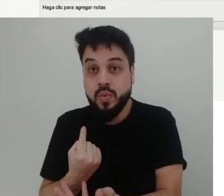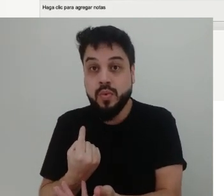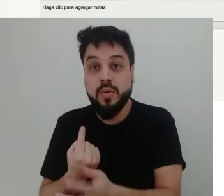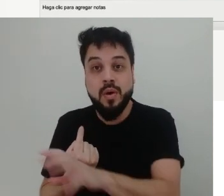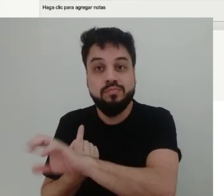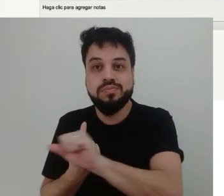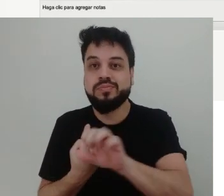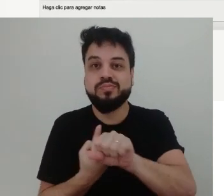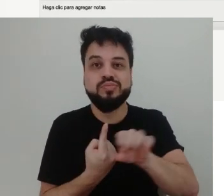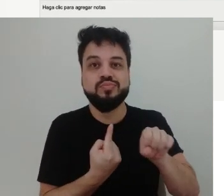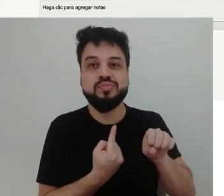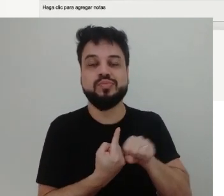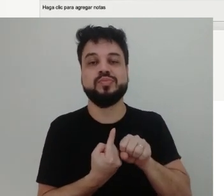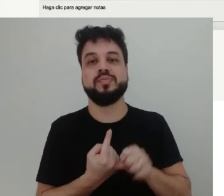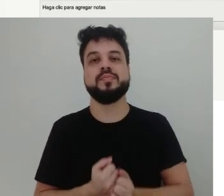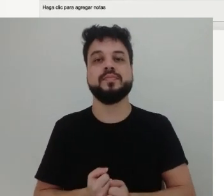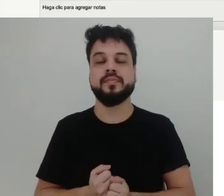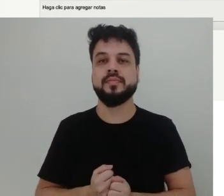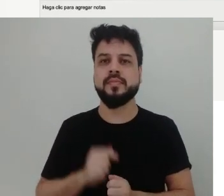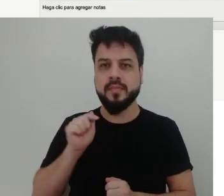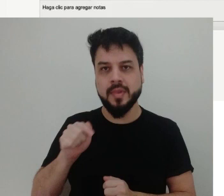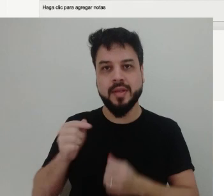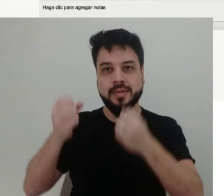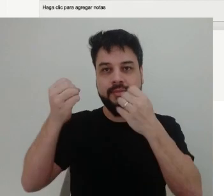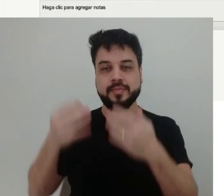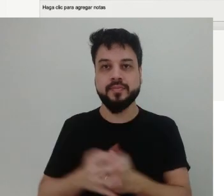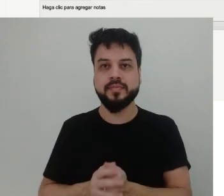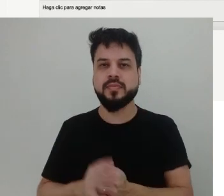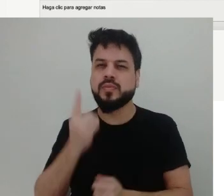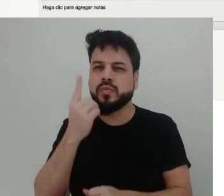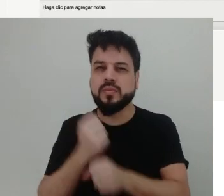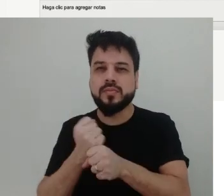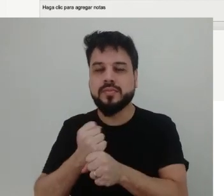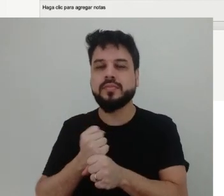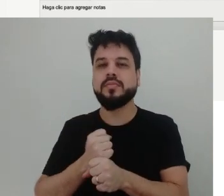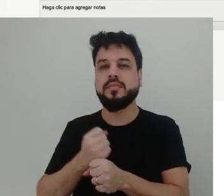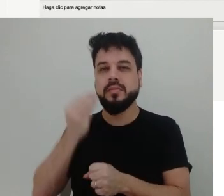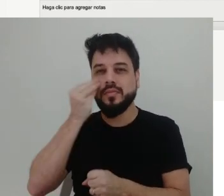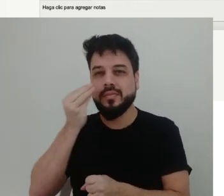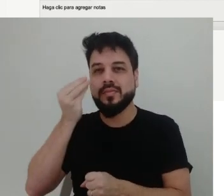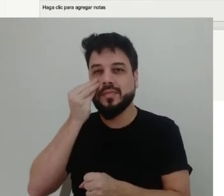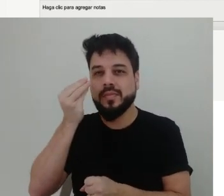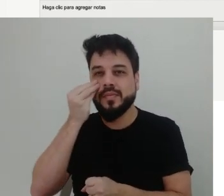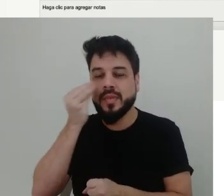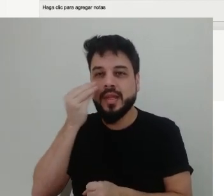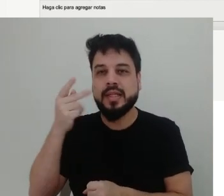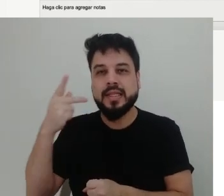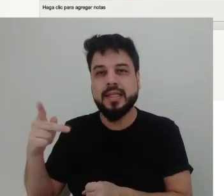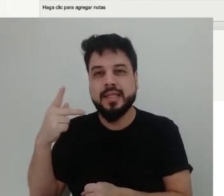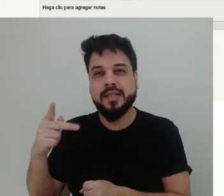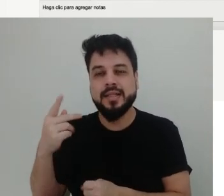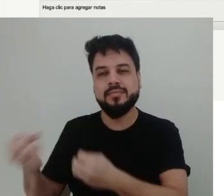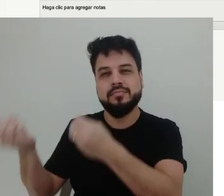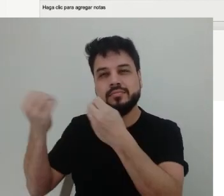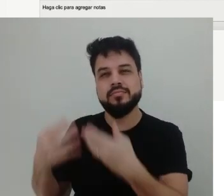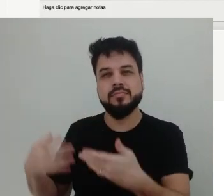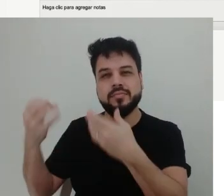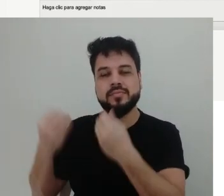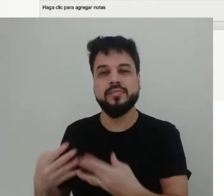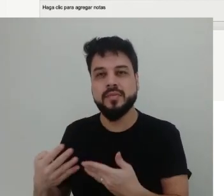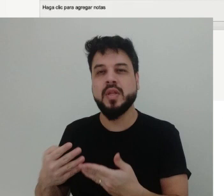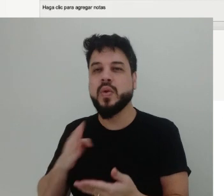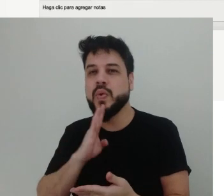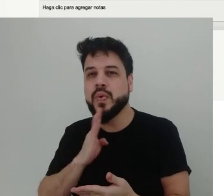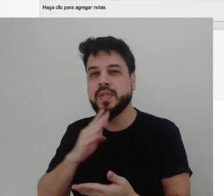interdisciplina. Entender el conflicto me obligaba a entender su contexto histórico, económico, natural, de la biodiversidad que existía en